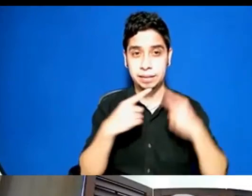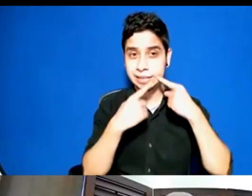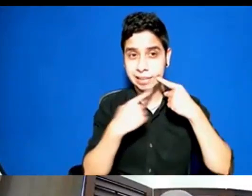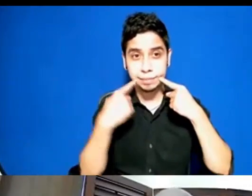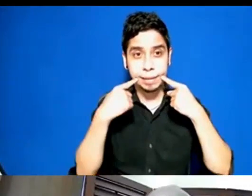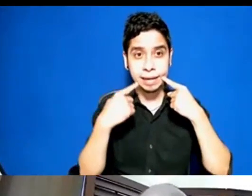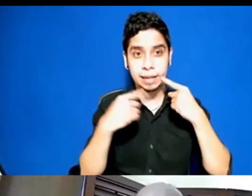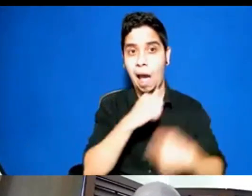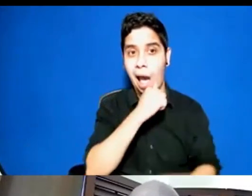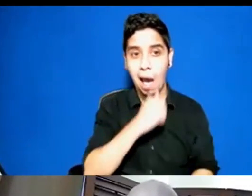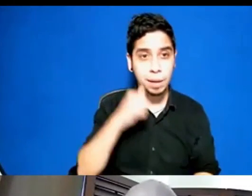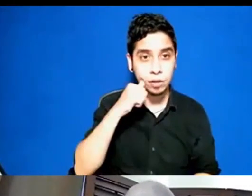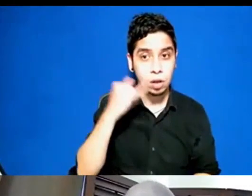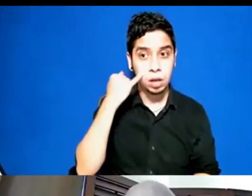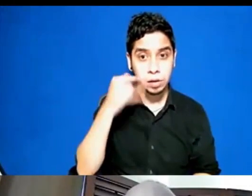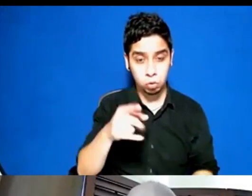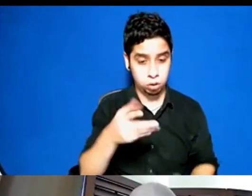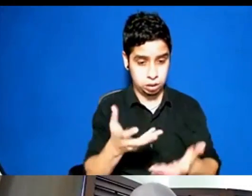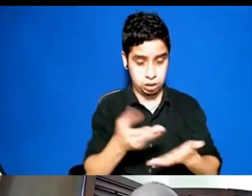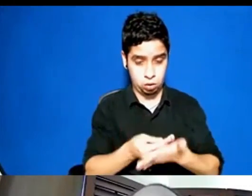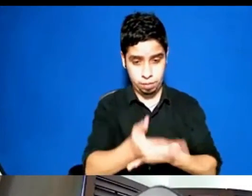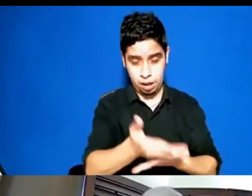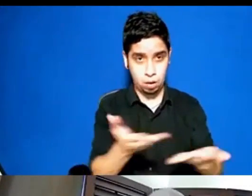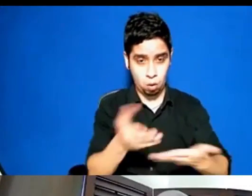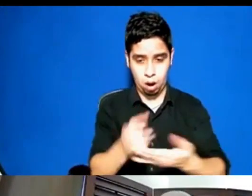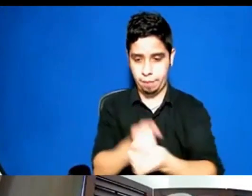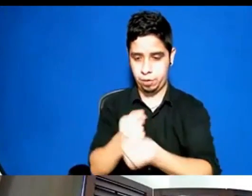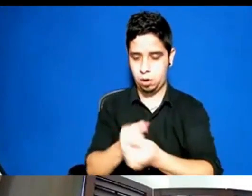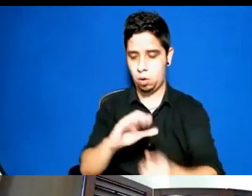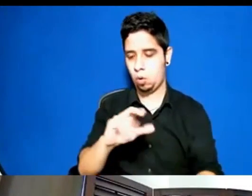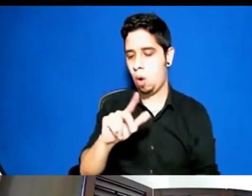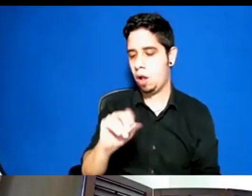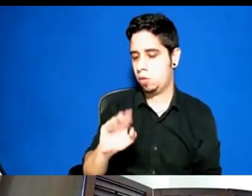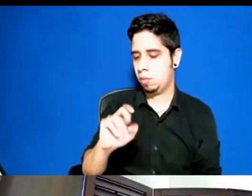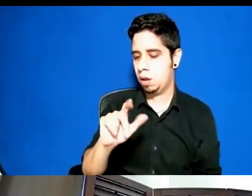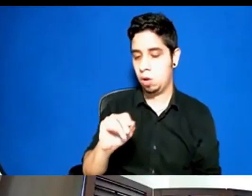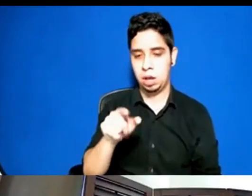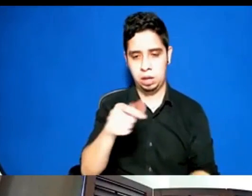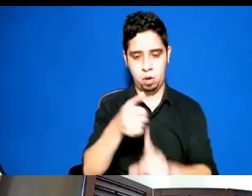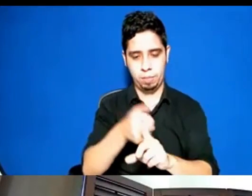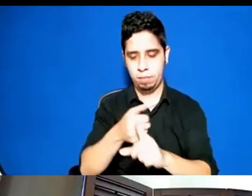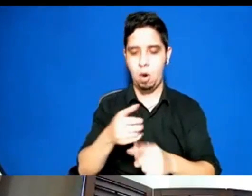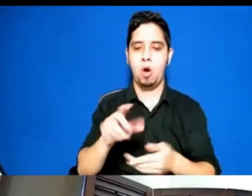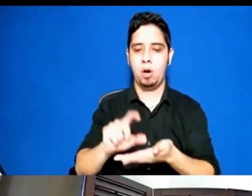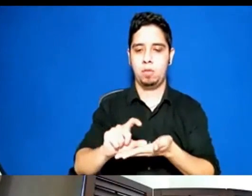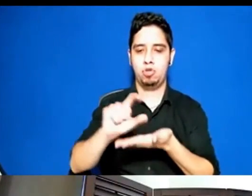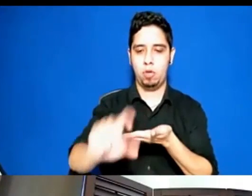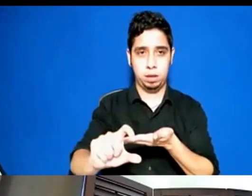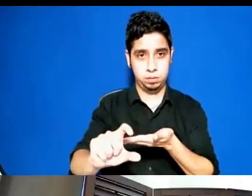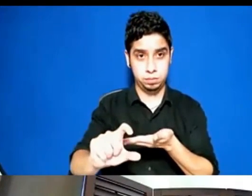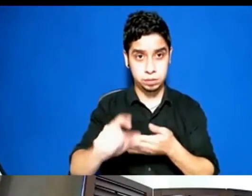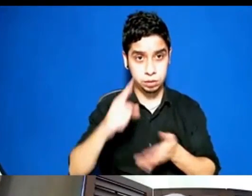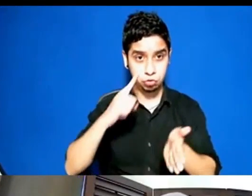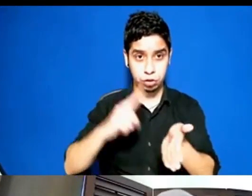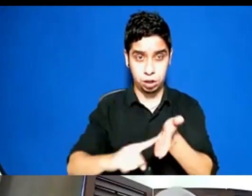usted puede buscar la corporación Cuarzo Blanco y automáticamente de lo que usted compra, ahí hay una donación. Así que chequéate, Hilda,